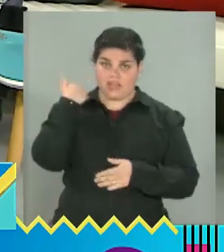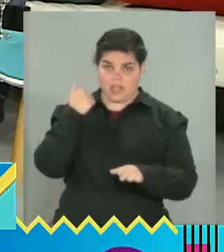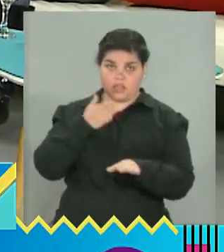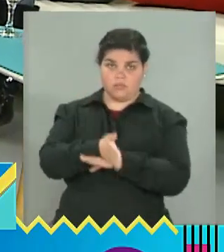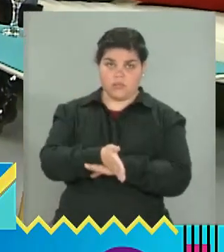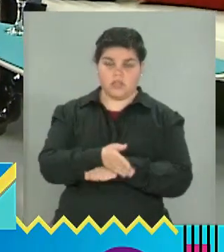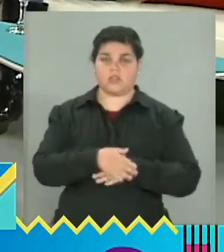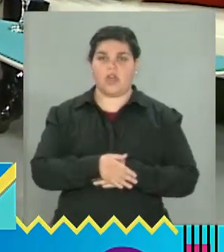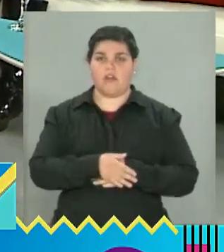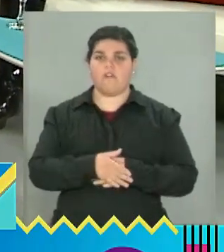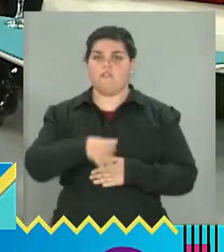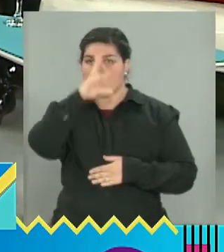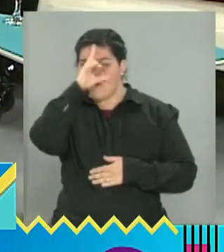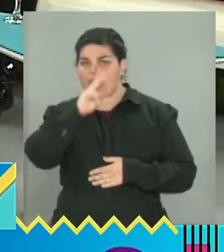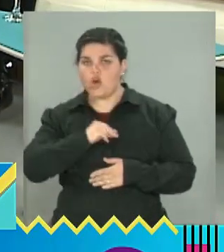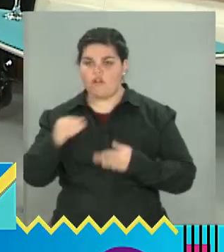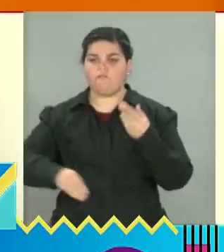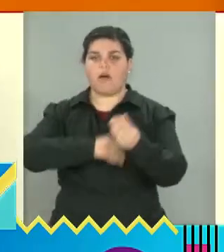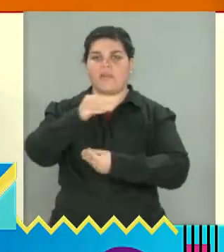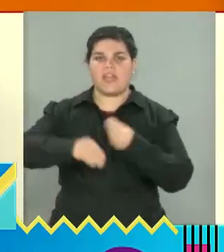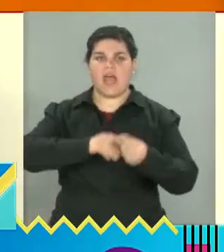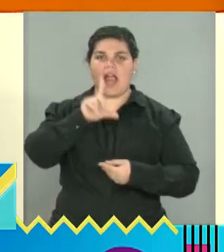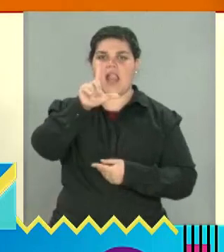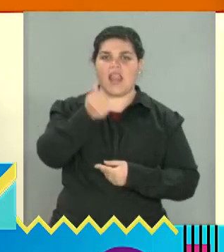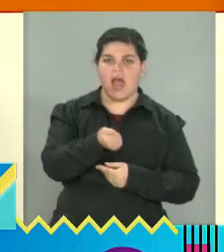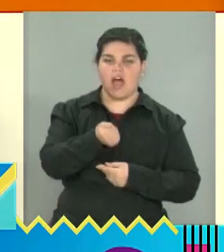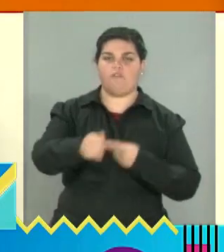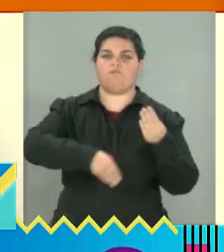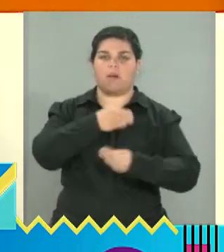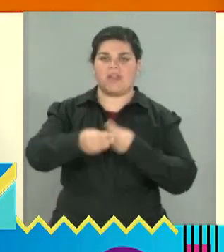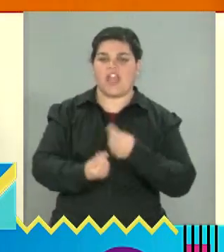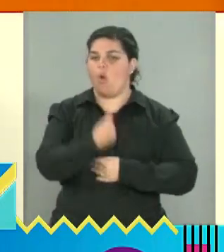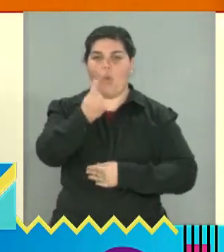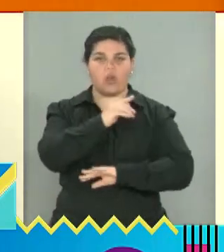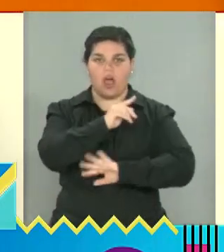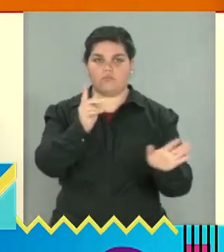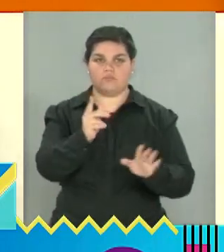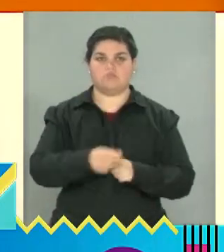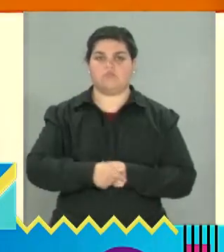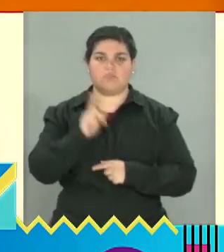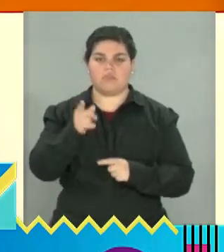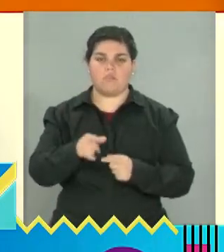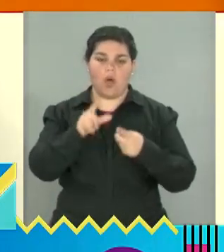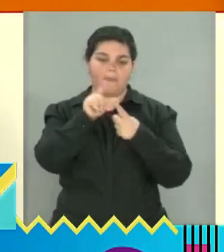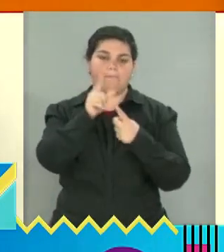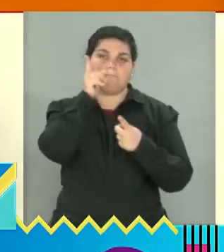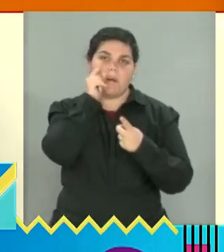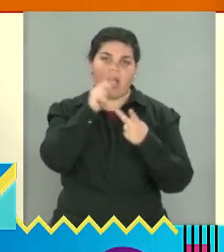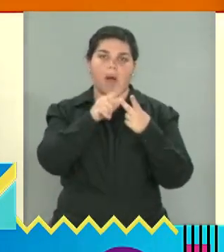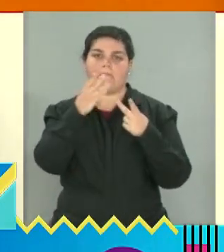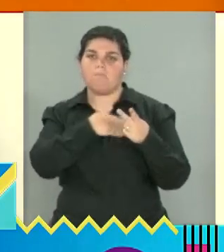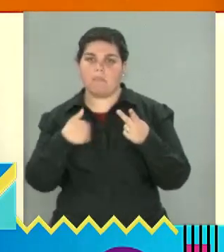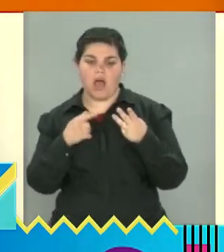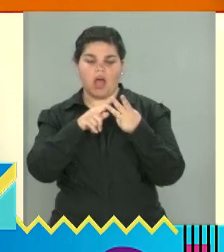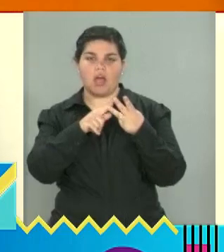Valorando la Familia, y nos remitía a nosotros a la familia modelo del siglo XIX, mamá, papá, nena, nene. Entonces lo hemos